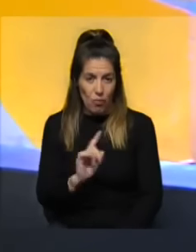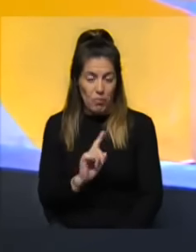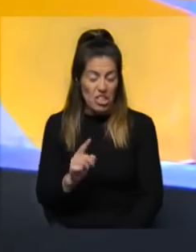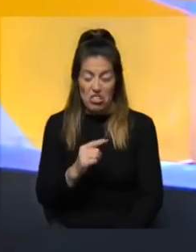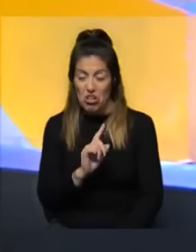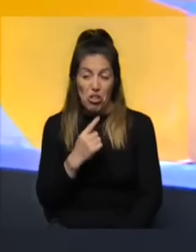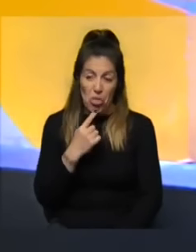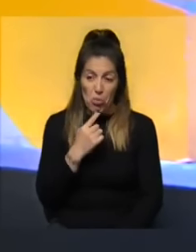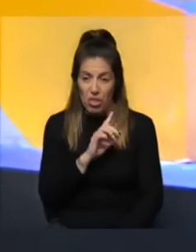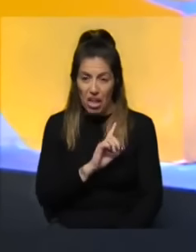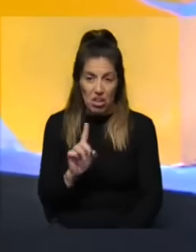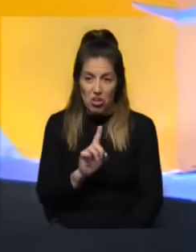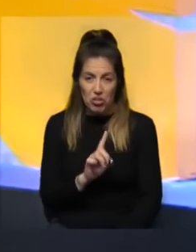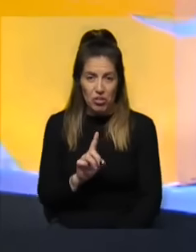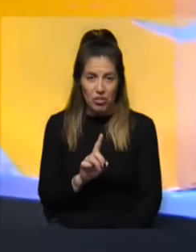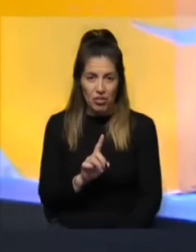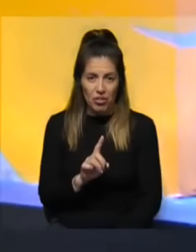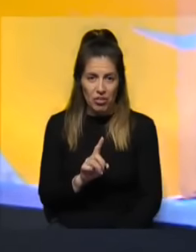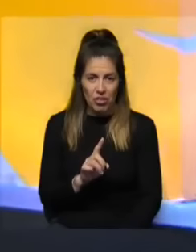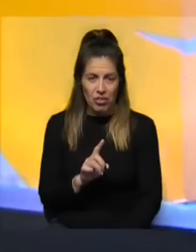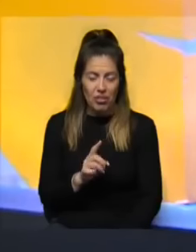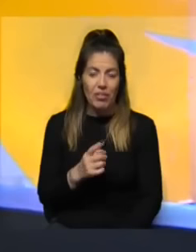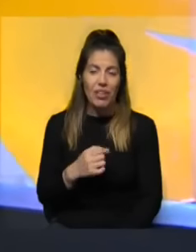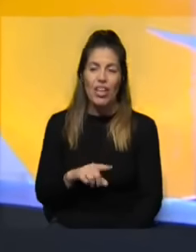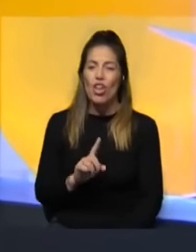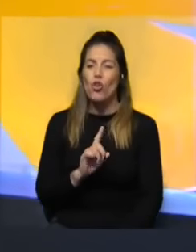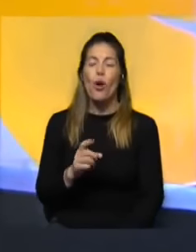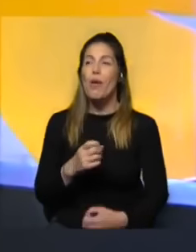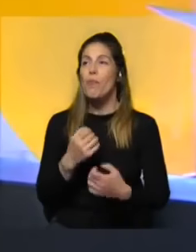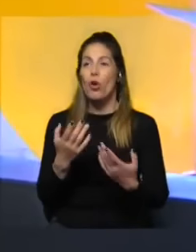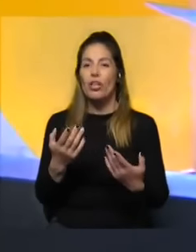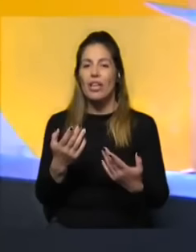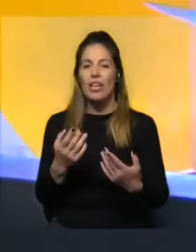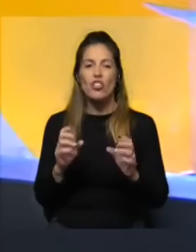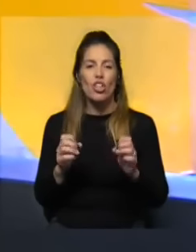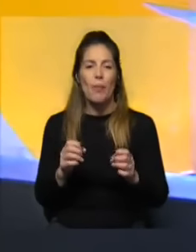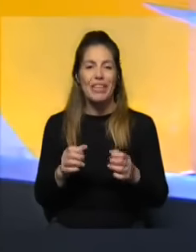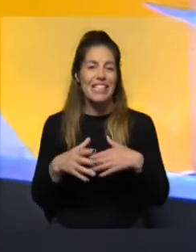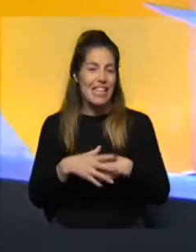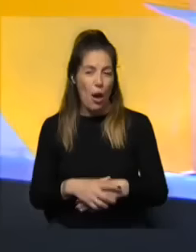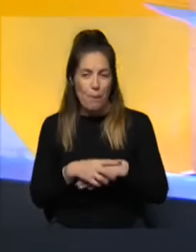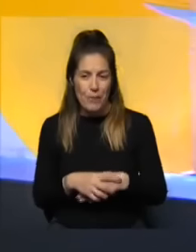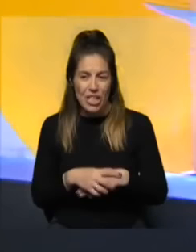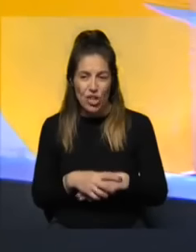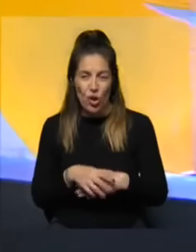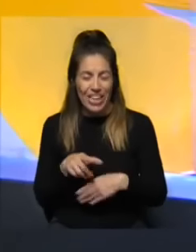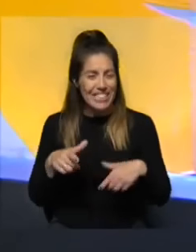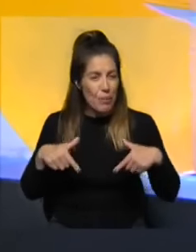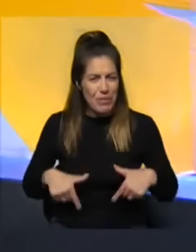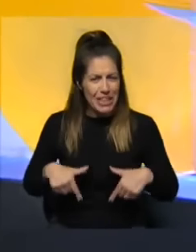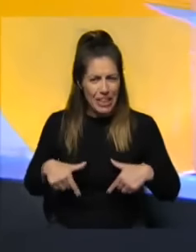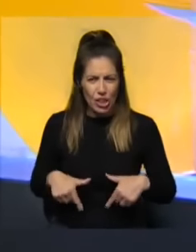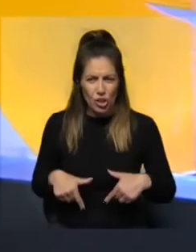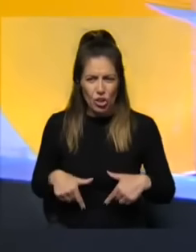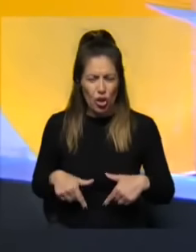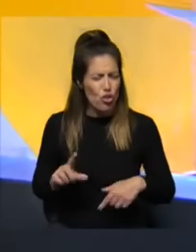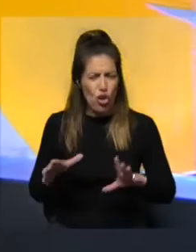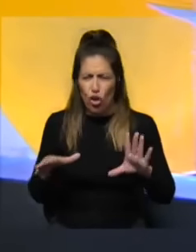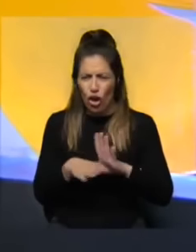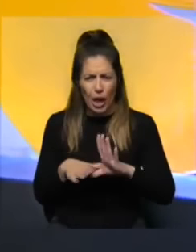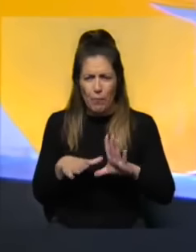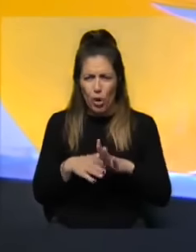duda. Y a ver, no es solamente porque sea su amigo, es el ministro. No le corresponde